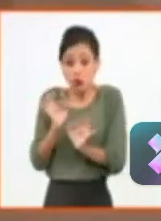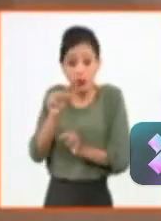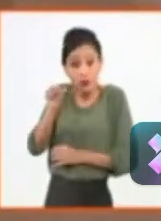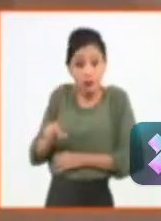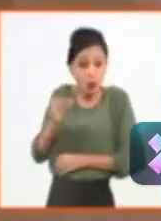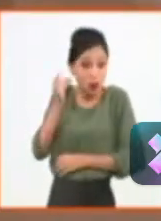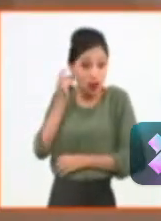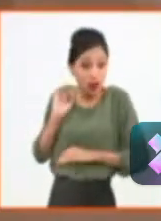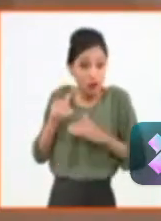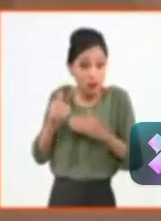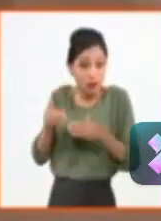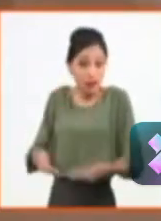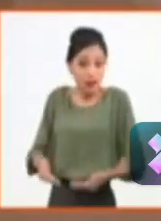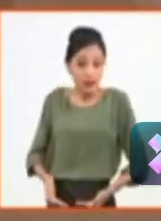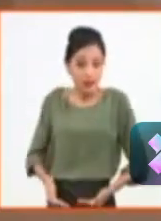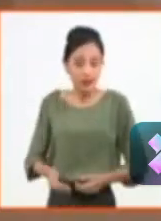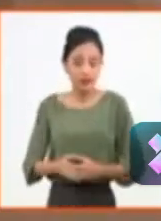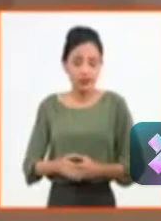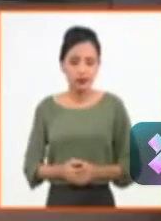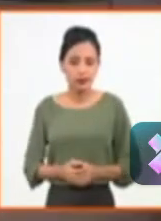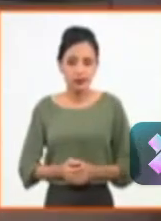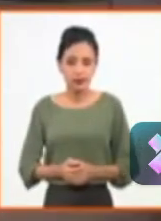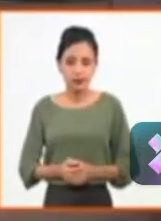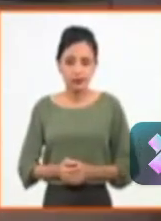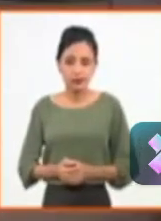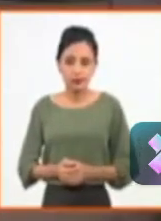mayor que realmente en sus casas.